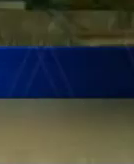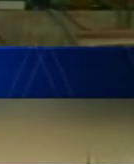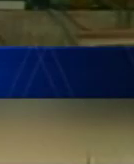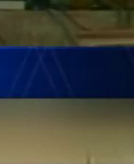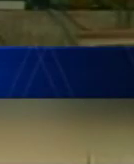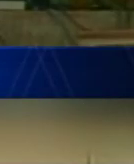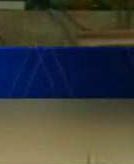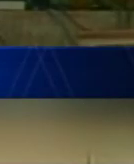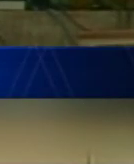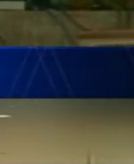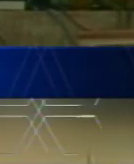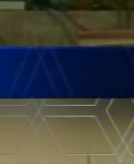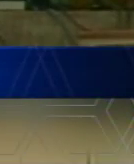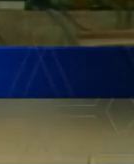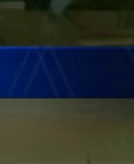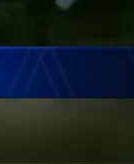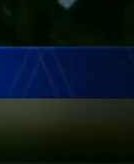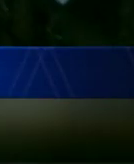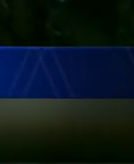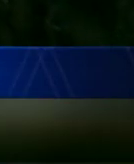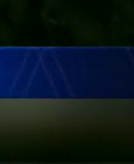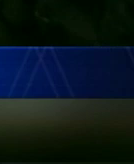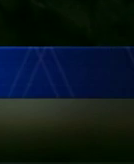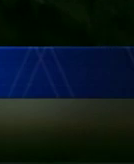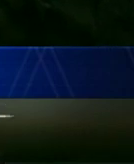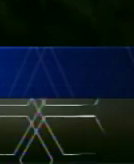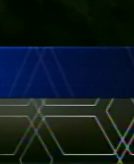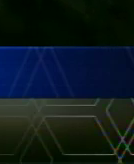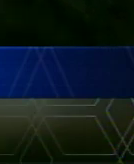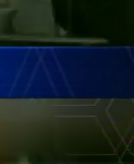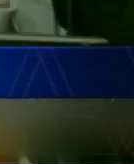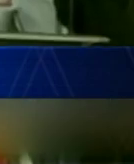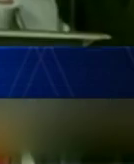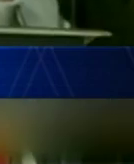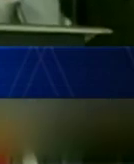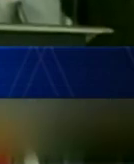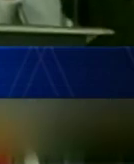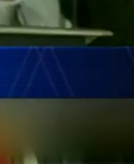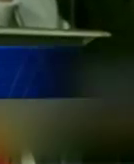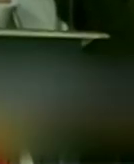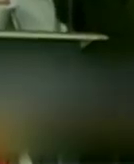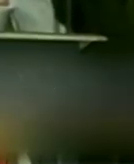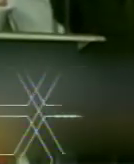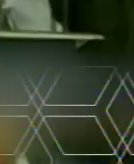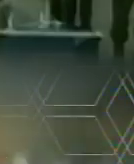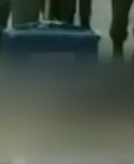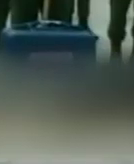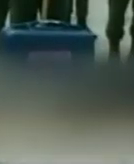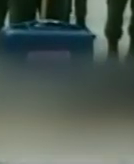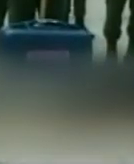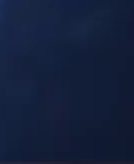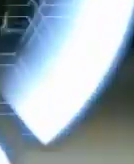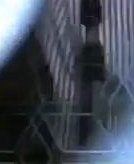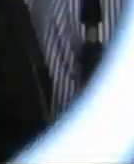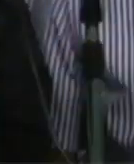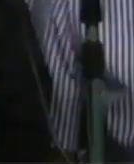Despliegue. Ministro para la Defensa enfatiza que la Fuerza Armada garantizará la integridad y la seguridad de los venezolanos.